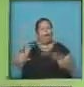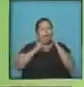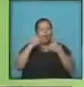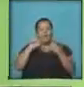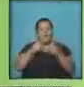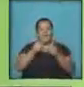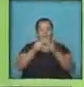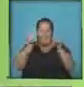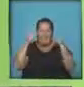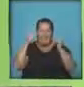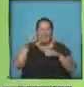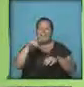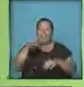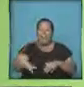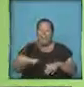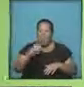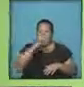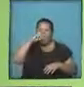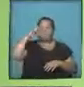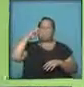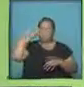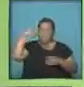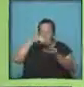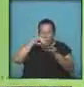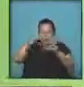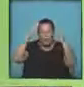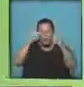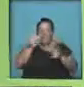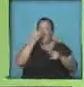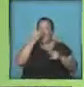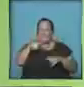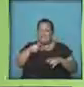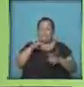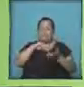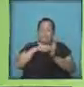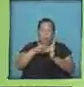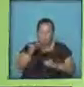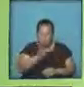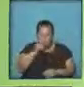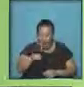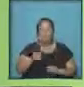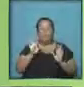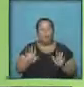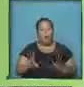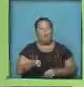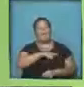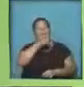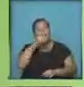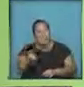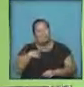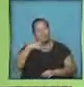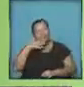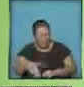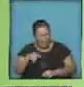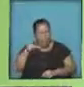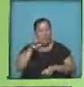famosa purpurina, de este caso de, sí, este chiquito que había inhalado purpurina y que esto le había ocasionado la muerte? Sí. Bueno, entiendo